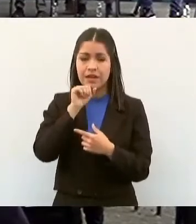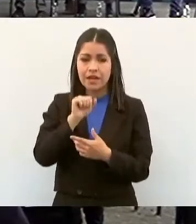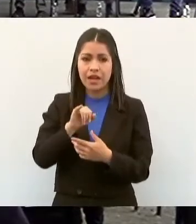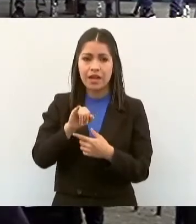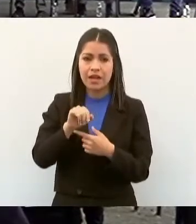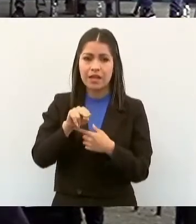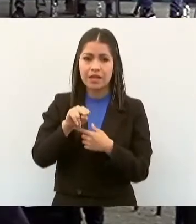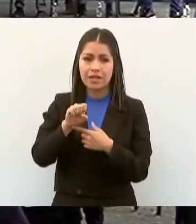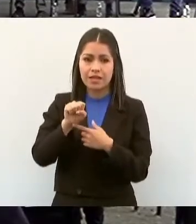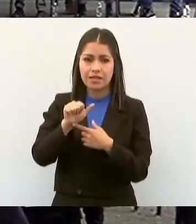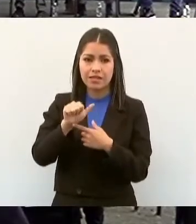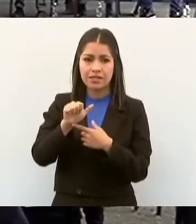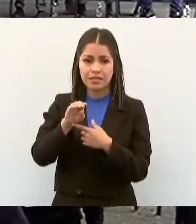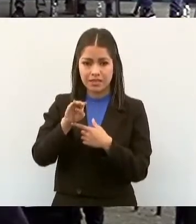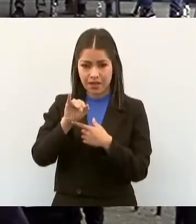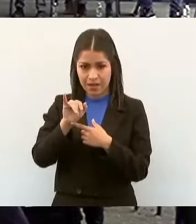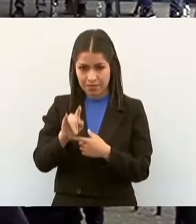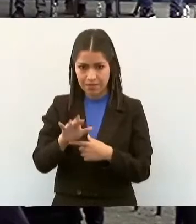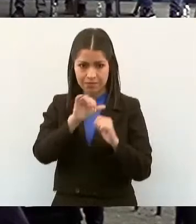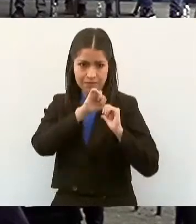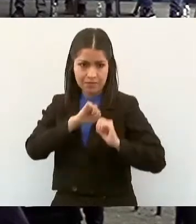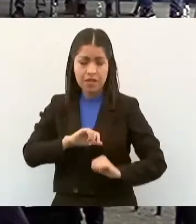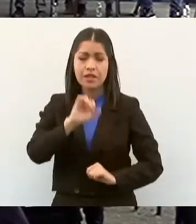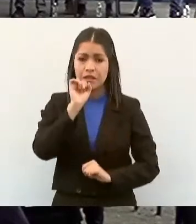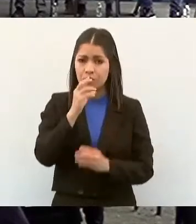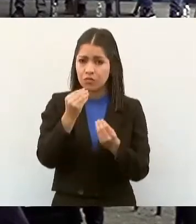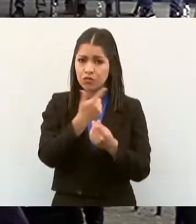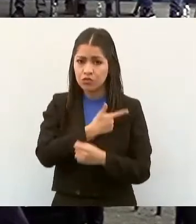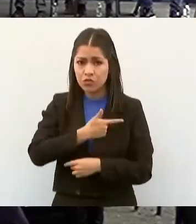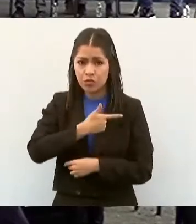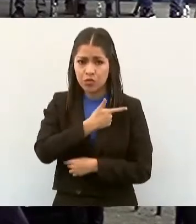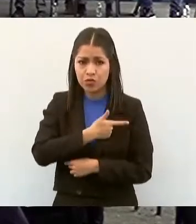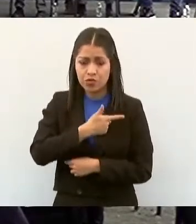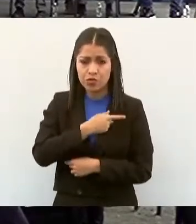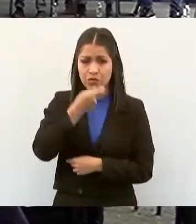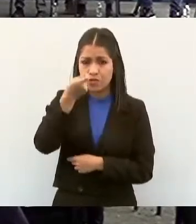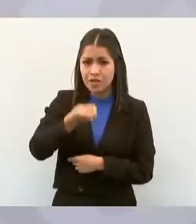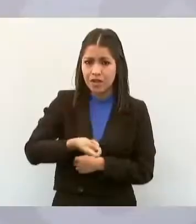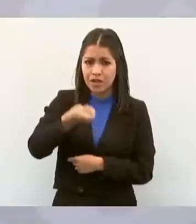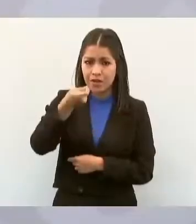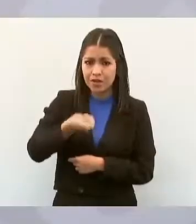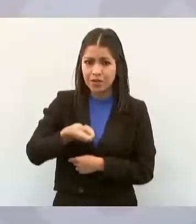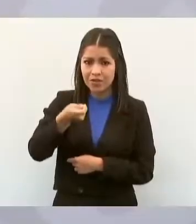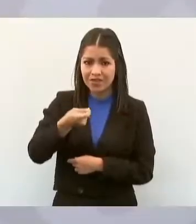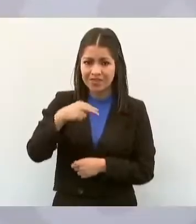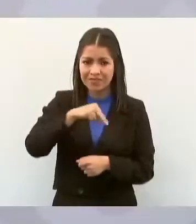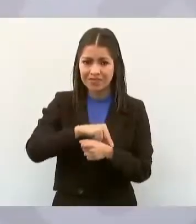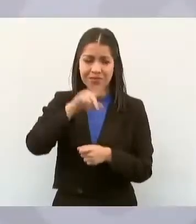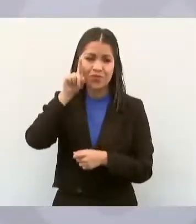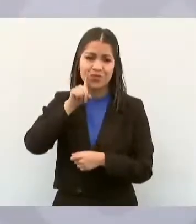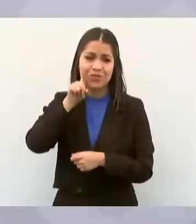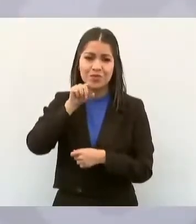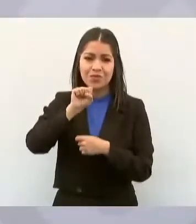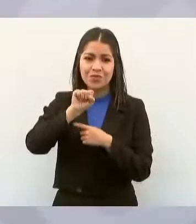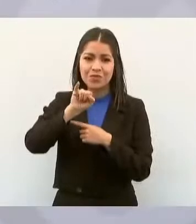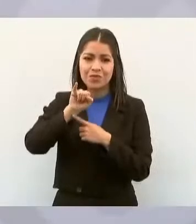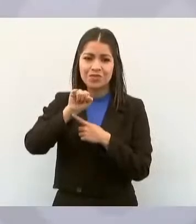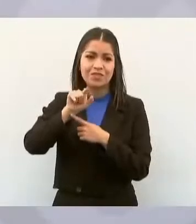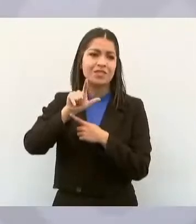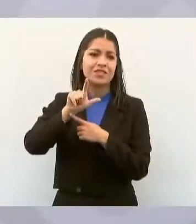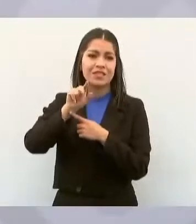y por supuesto que también con mucho gusto saludamos a la doctora Silvia